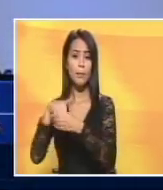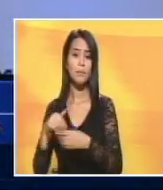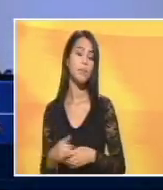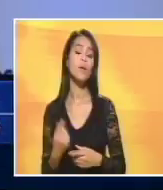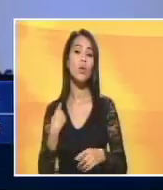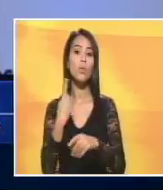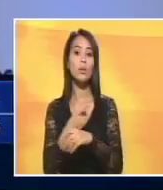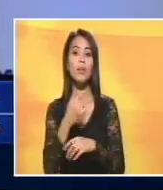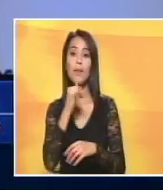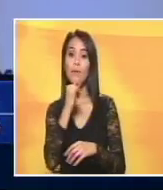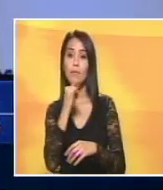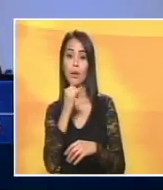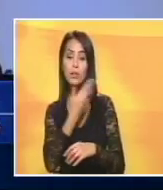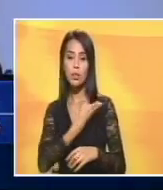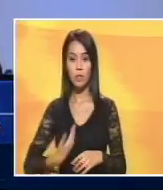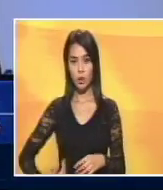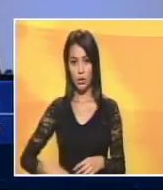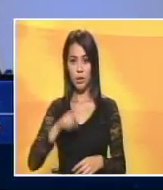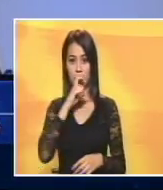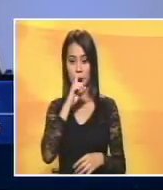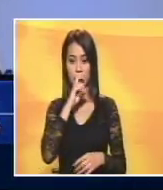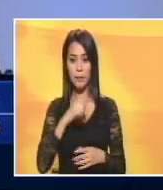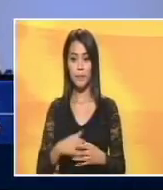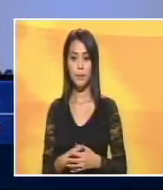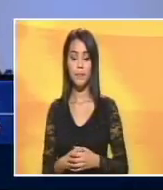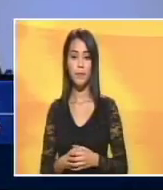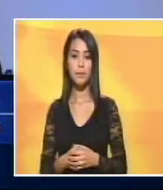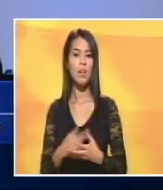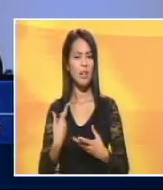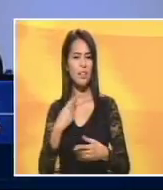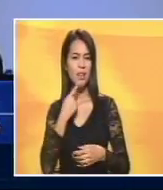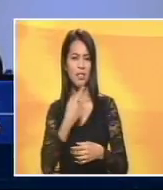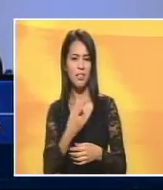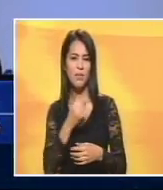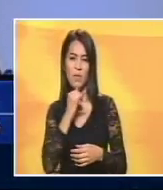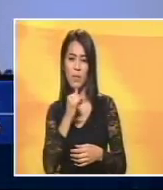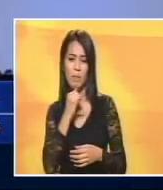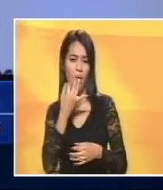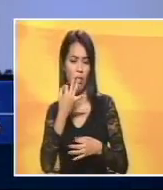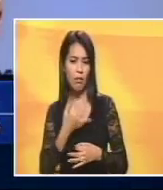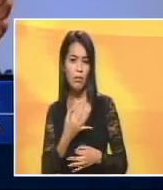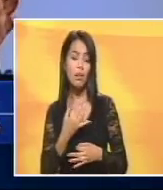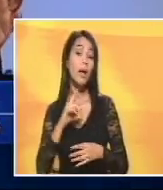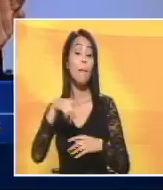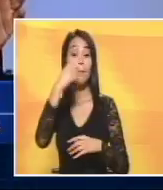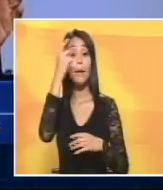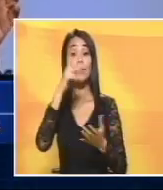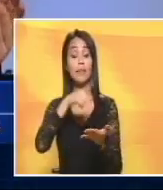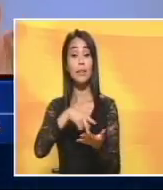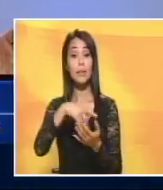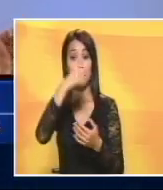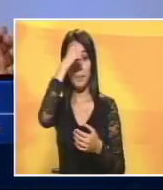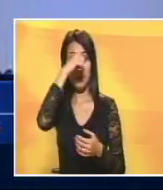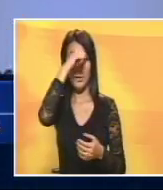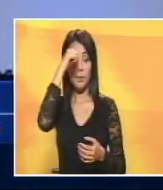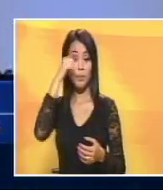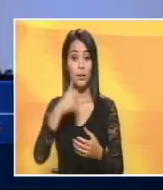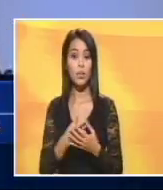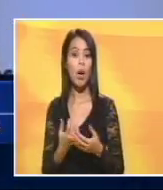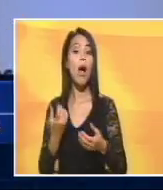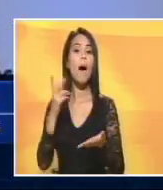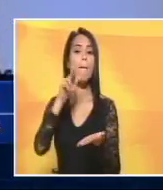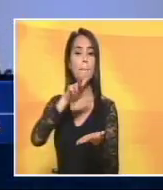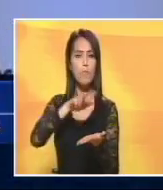cuestionó así las declaraciones del presidente de la República, en las que asegura que quienes participan el próximo domingo estarán aprobando a la